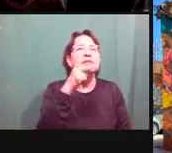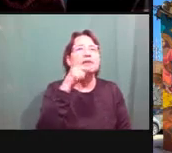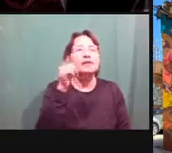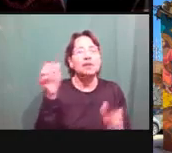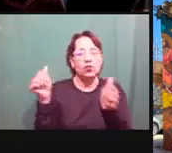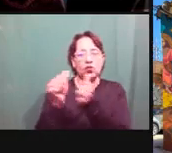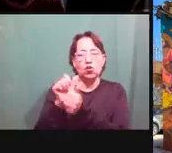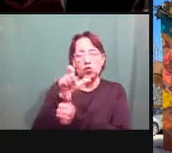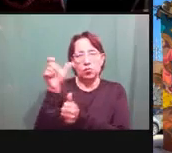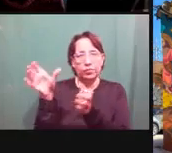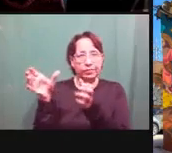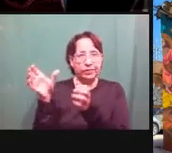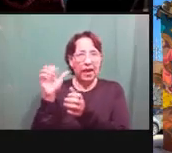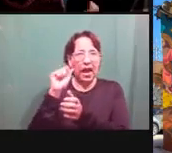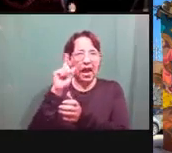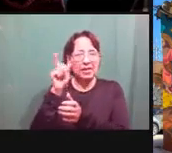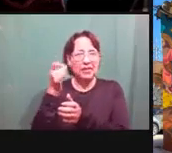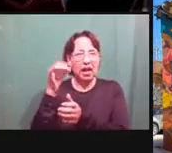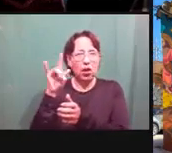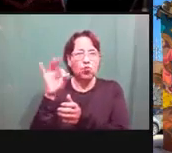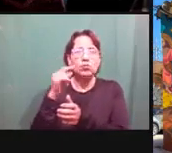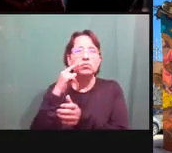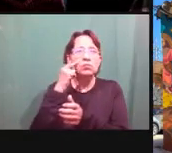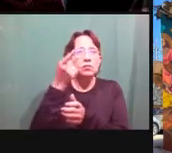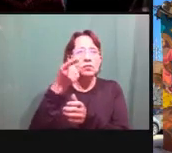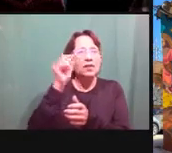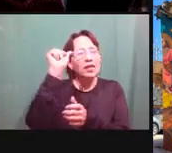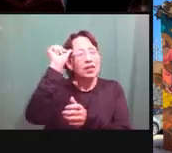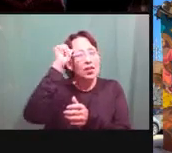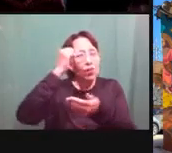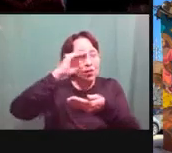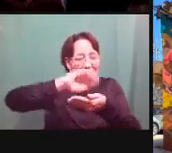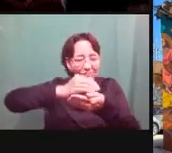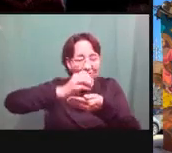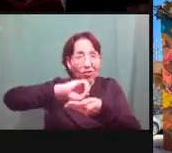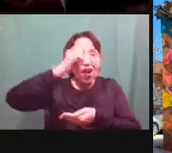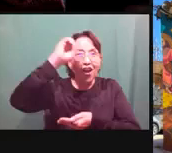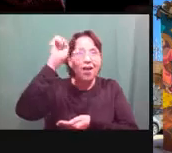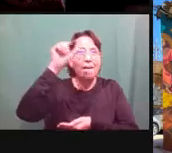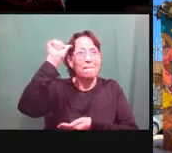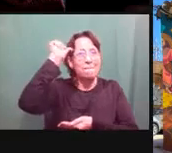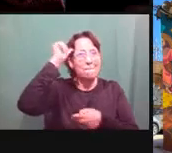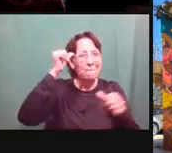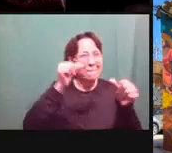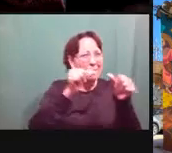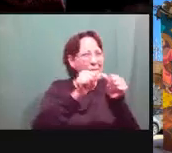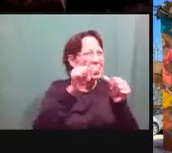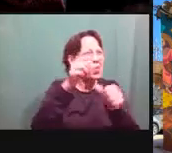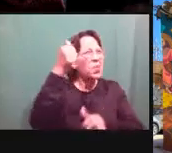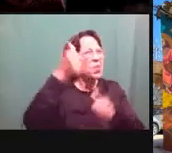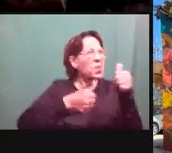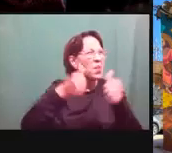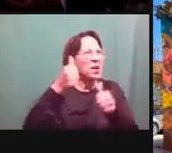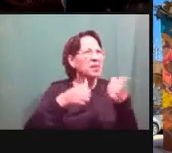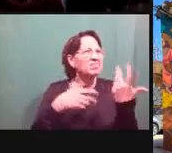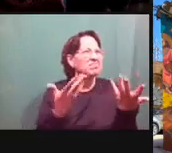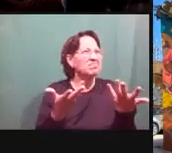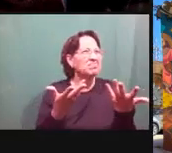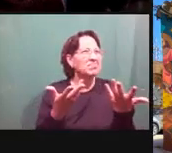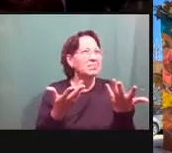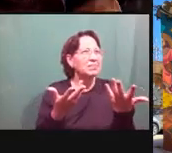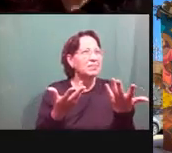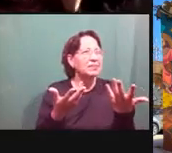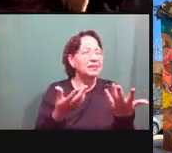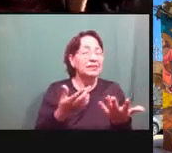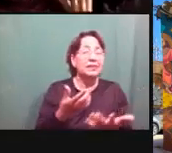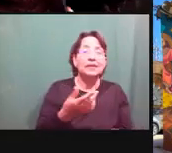donde resaltar los tesoros de la memoria, cuáles son los tesoros, ¿sí? ¿Qué realmente es